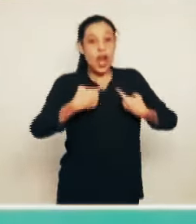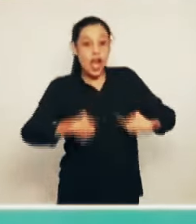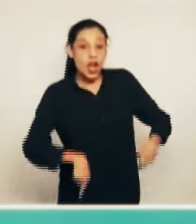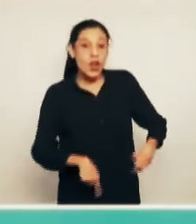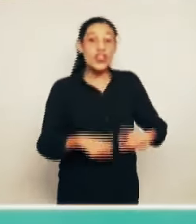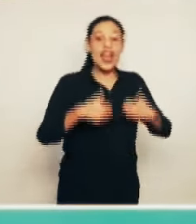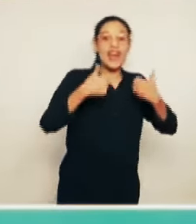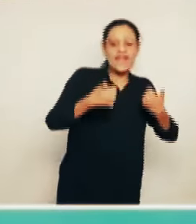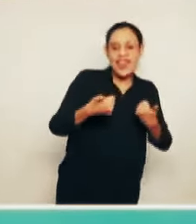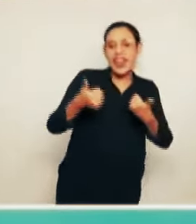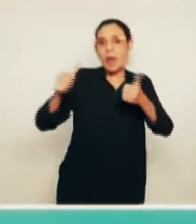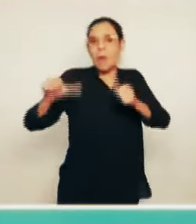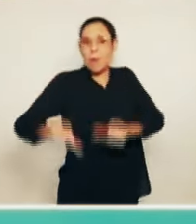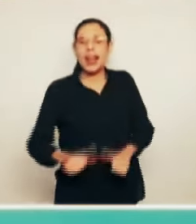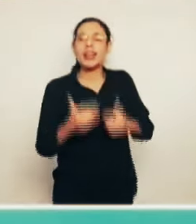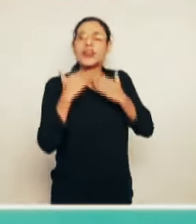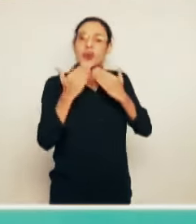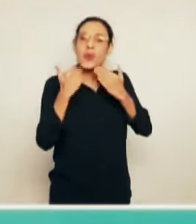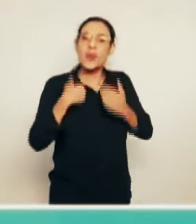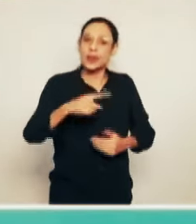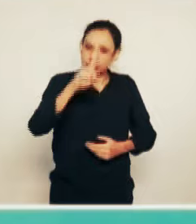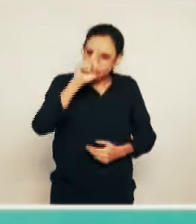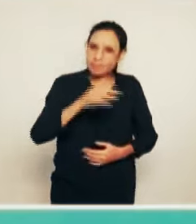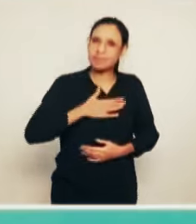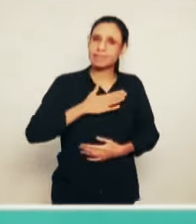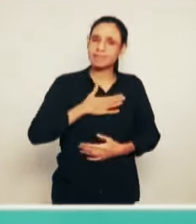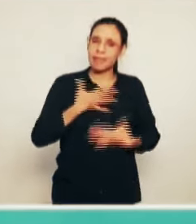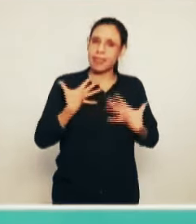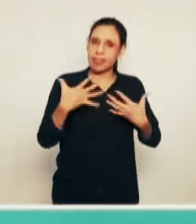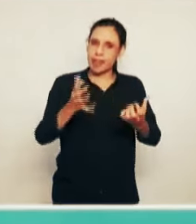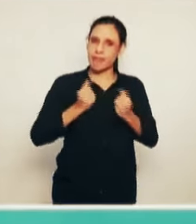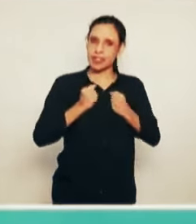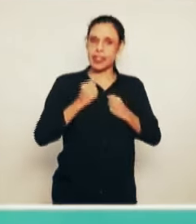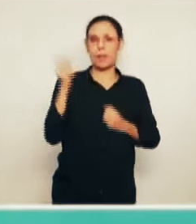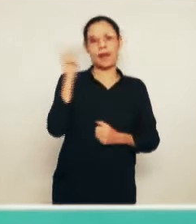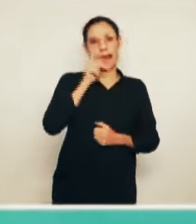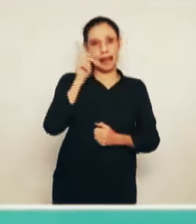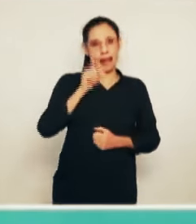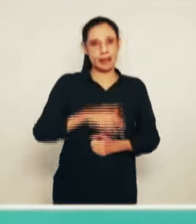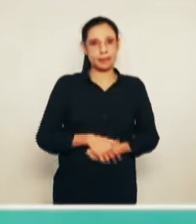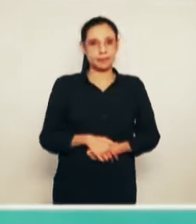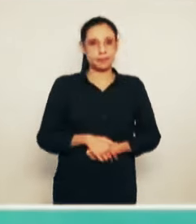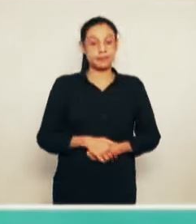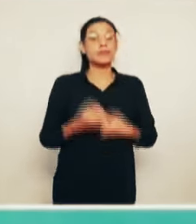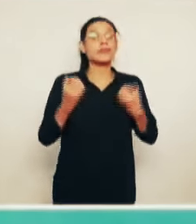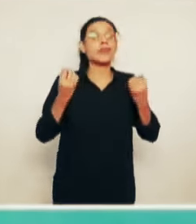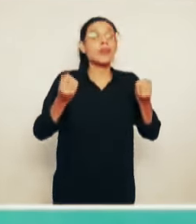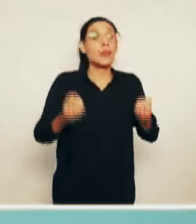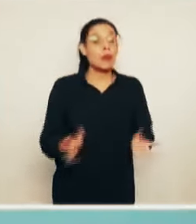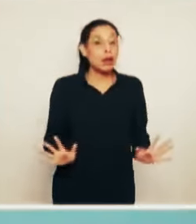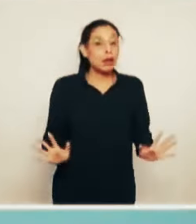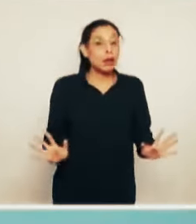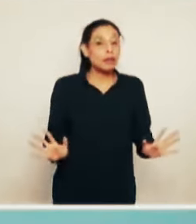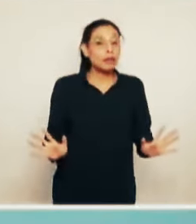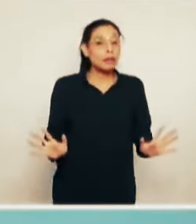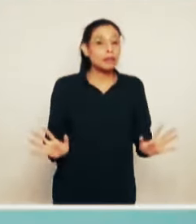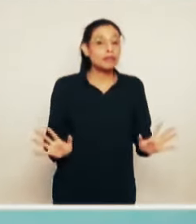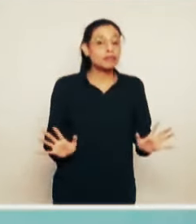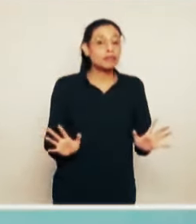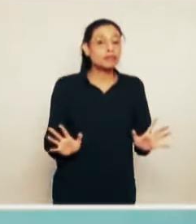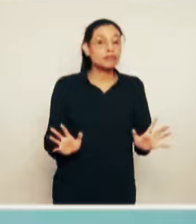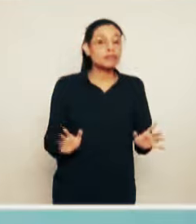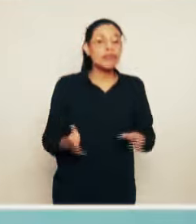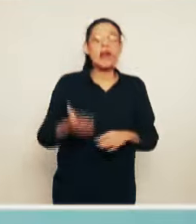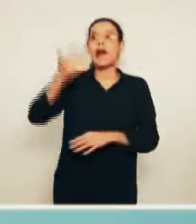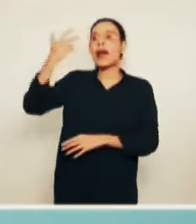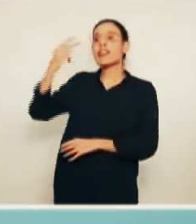las malas, y armamos lo que armamos. Bueno, ¿y por qué la gente nos eligió en